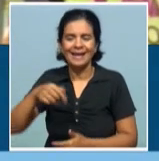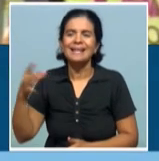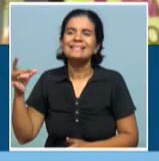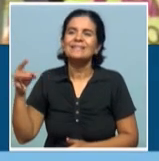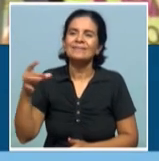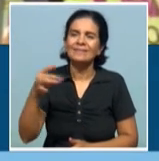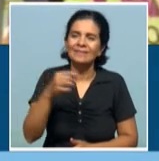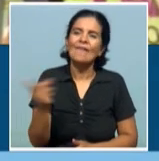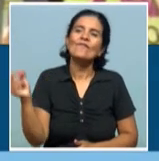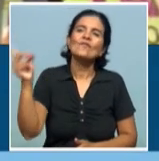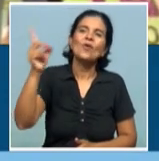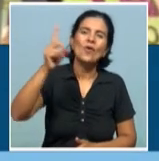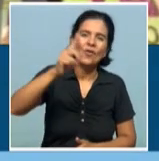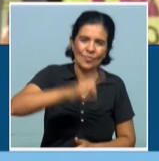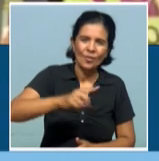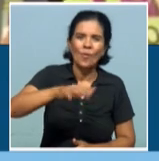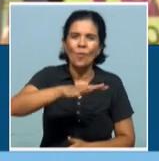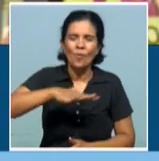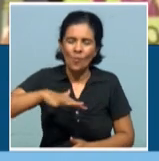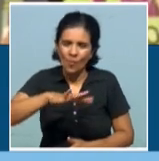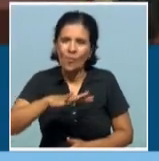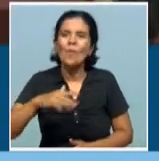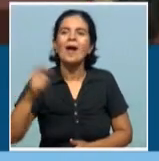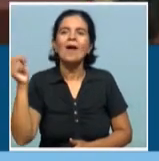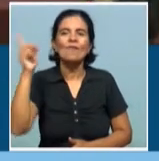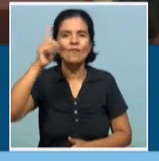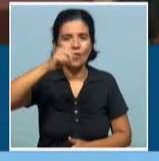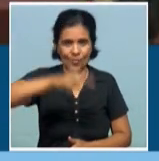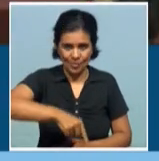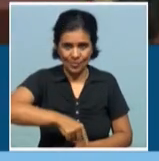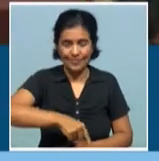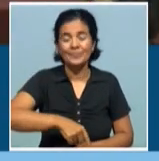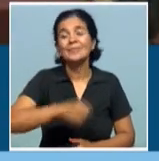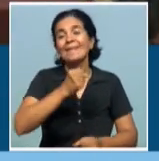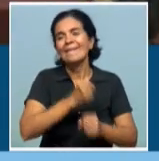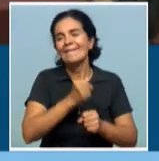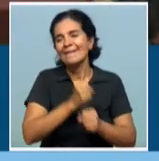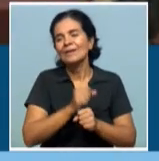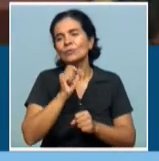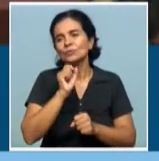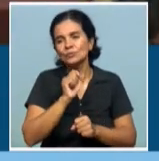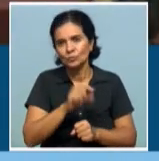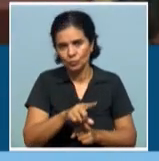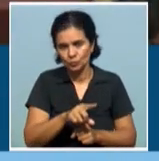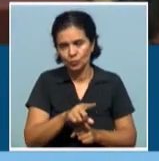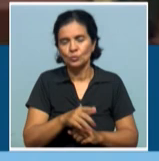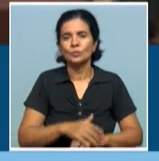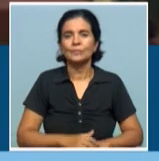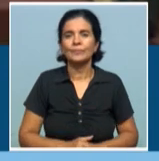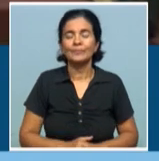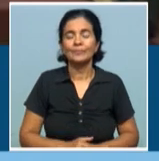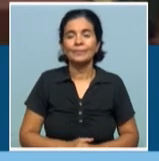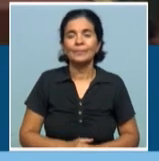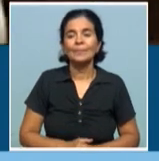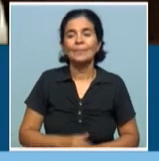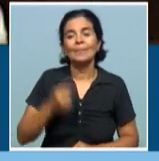Luis. Volvió la zona de actividad logística. Volvió ese emprendimiento de un gran talento